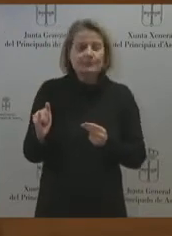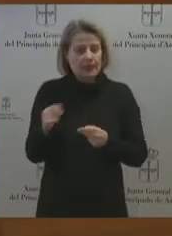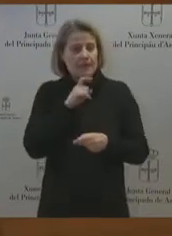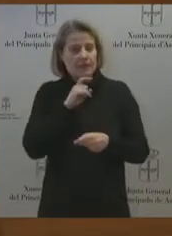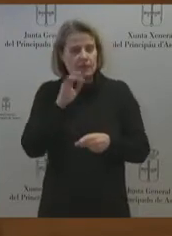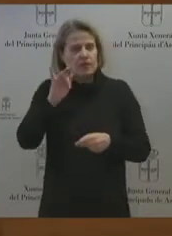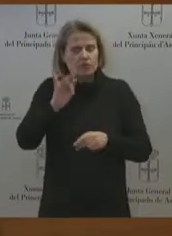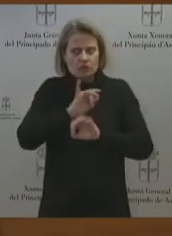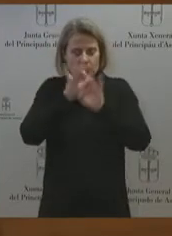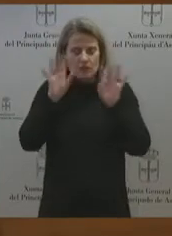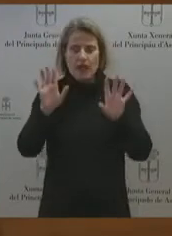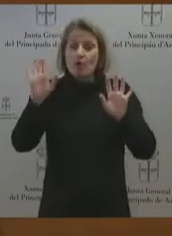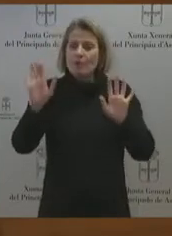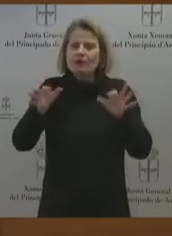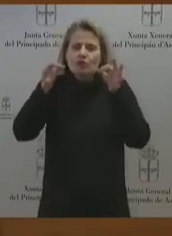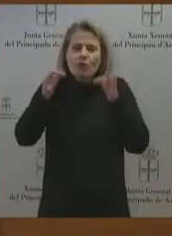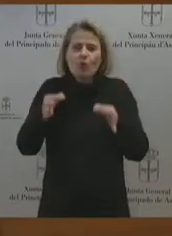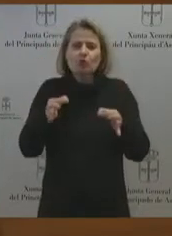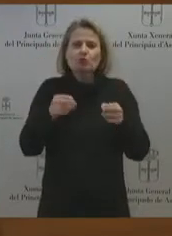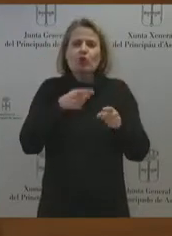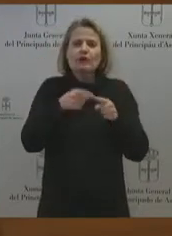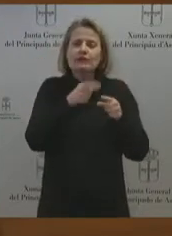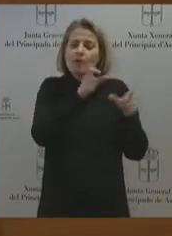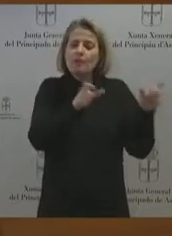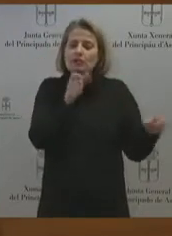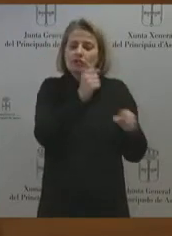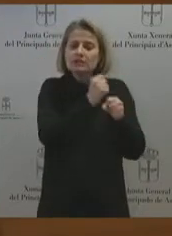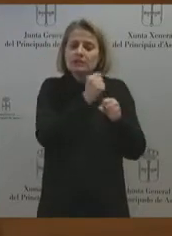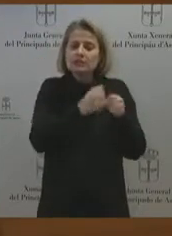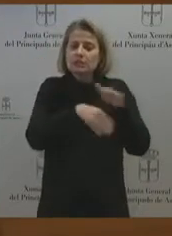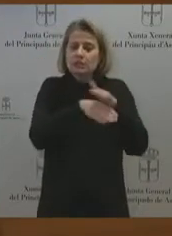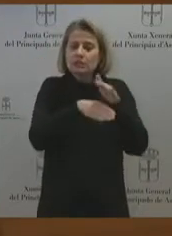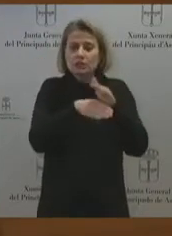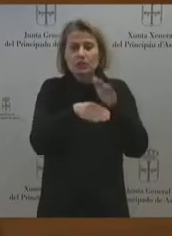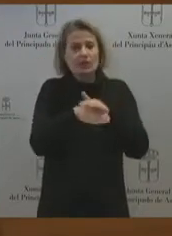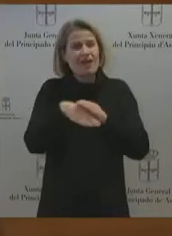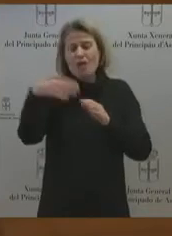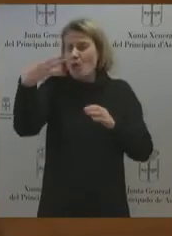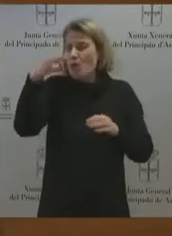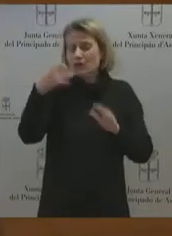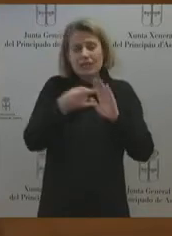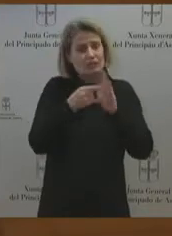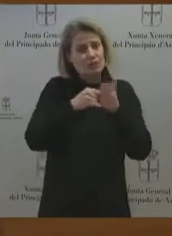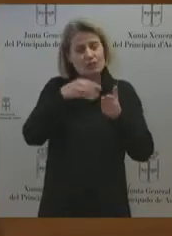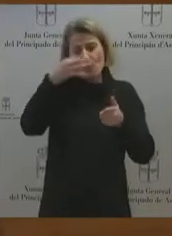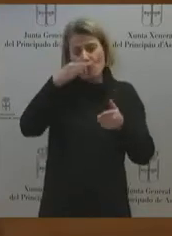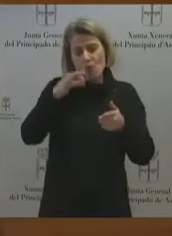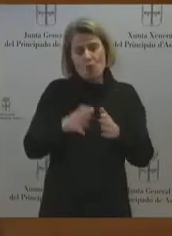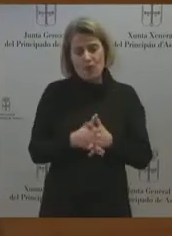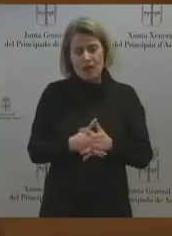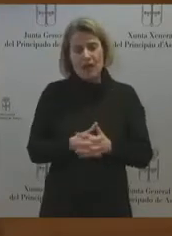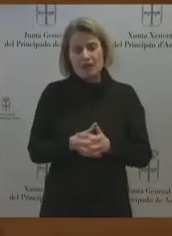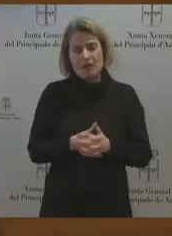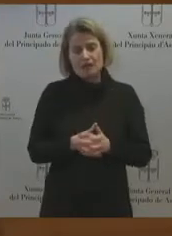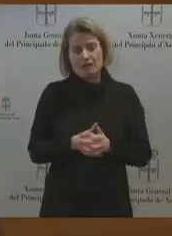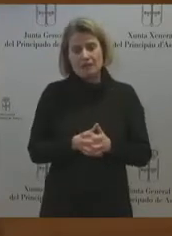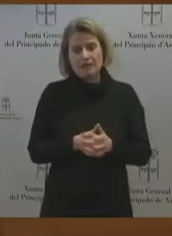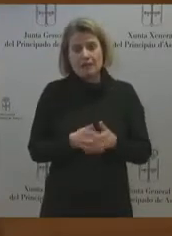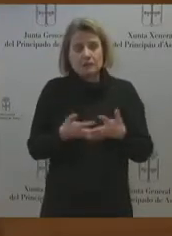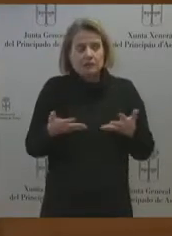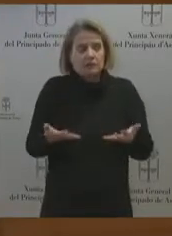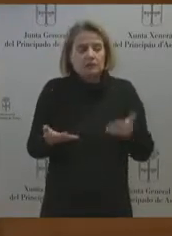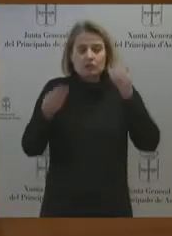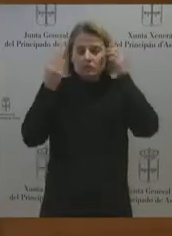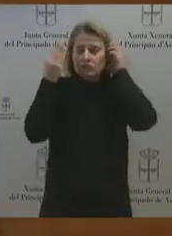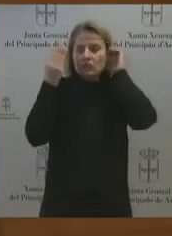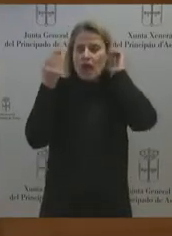Macron y la Comisión Europea sean entidades precisamente que tengan alguna sospecha de haber militado, haber